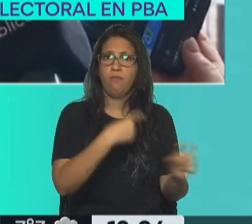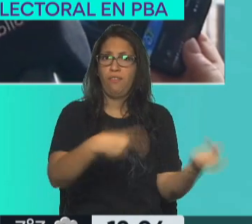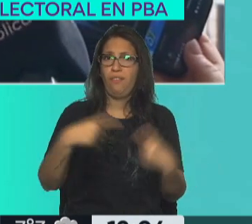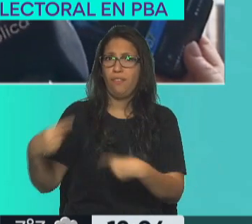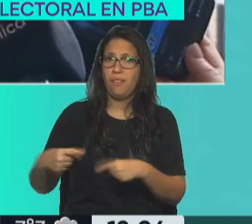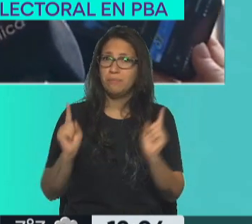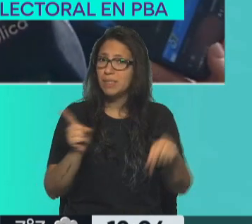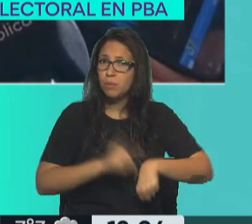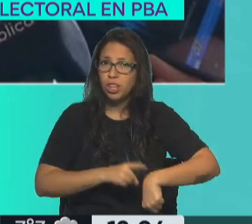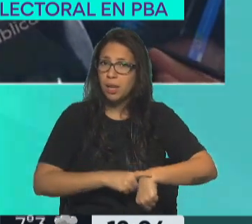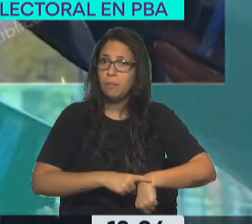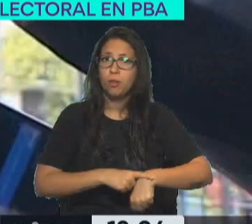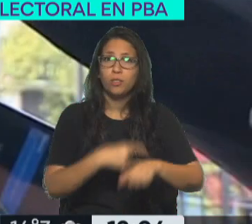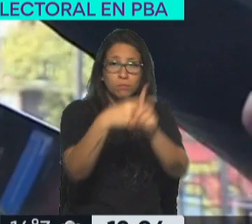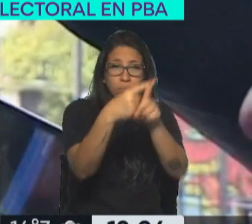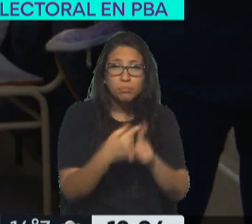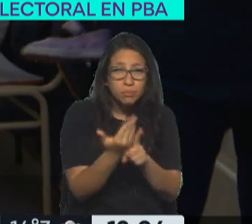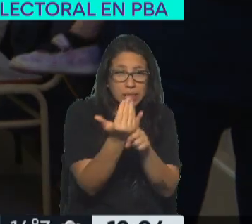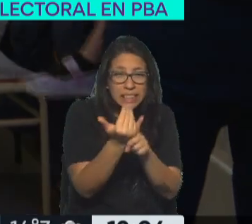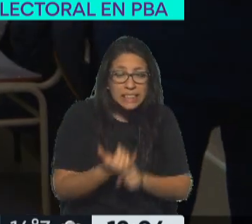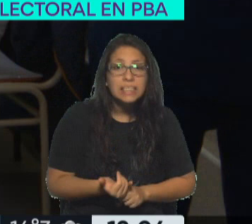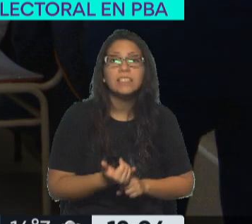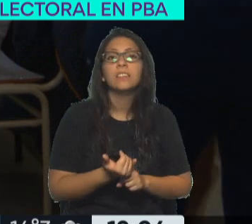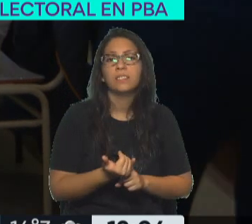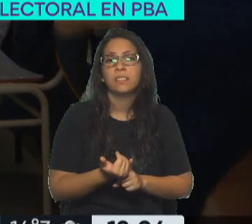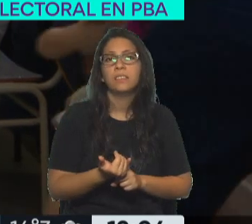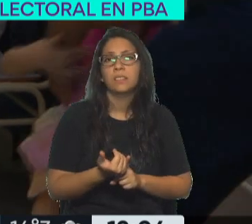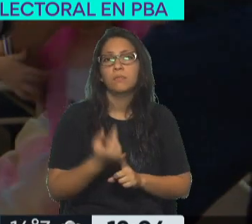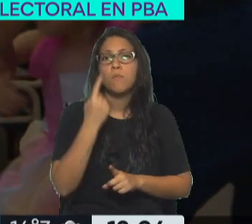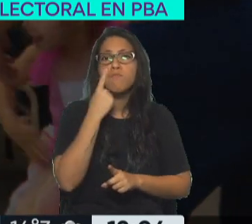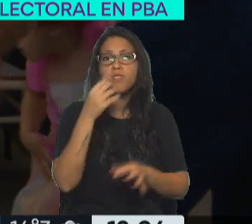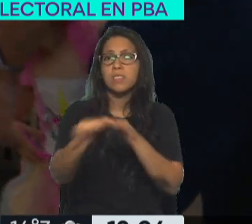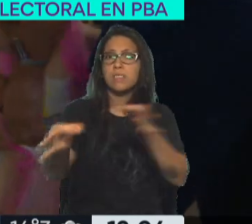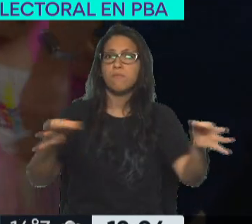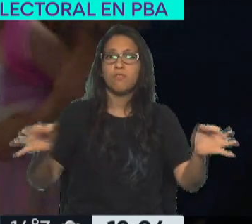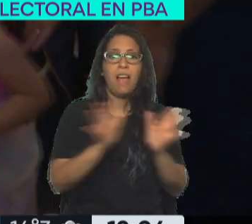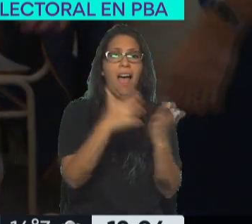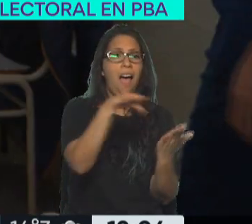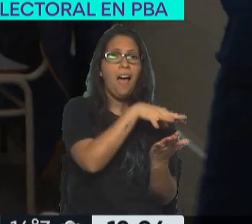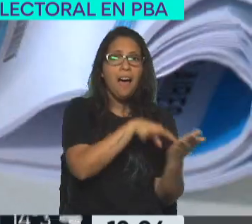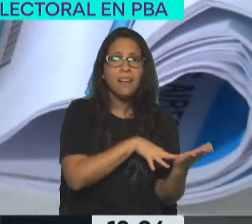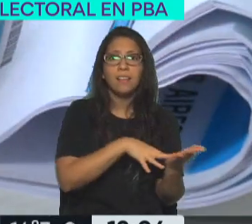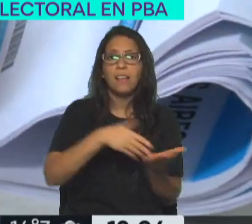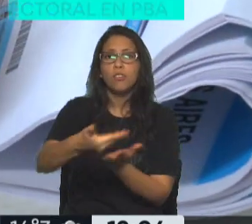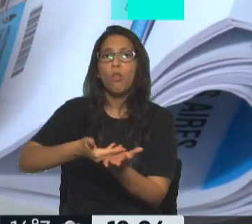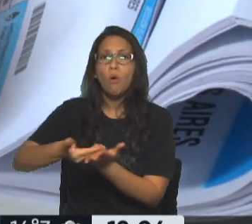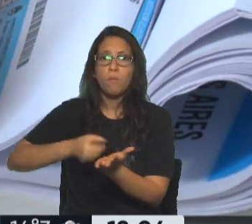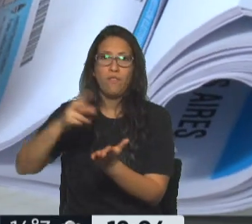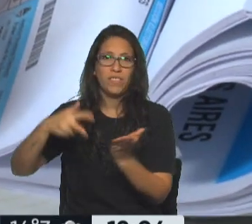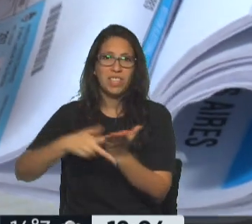simultáneo. Sí, se sigue contando lo de cada uno de los municipios a través de las actas y la documentación de los fiscales,